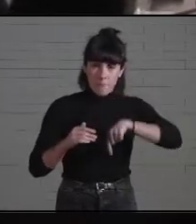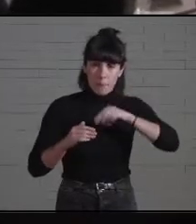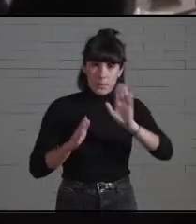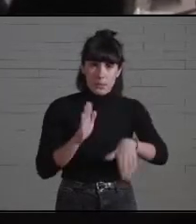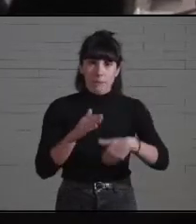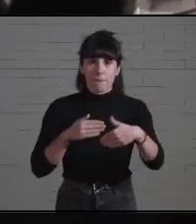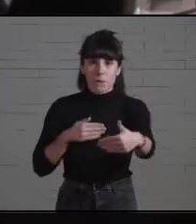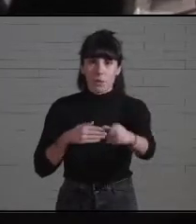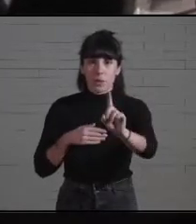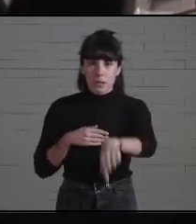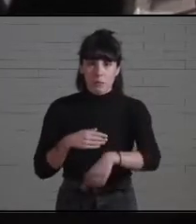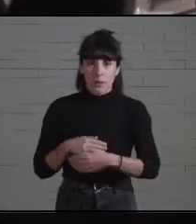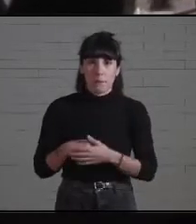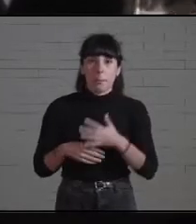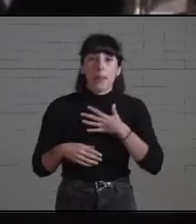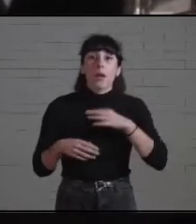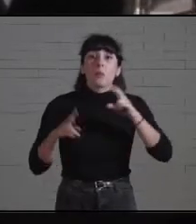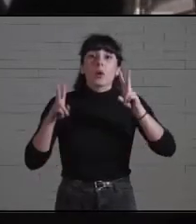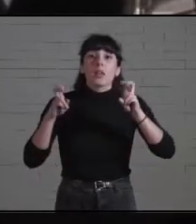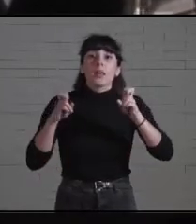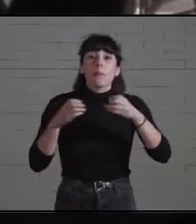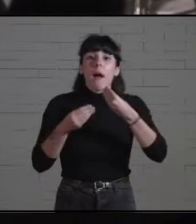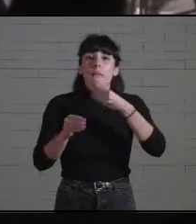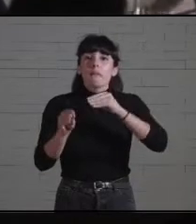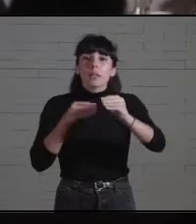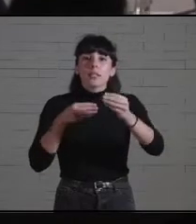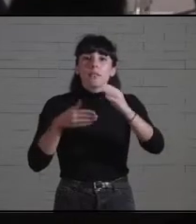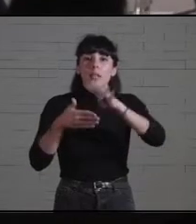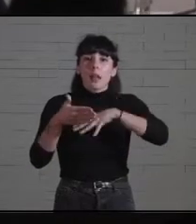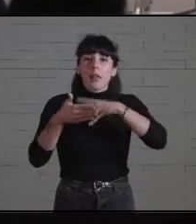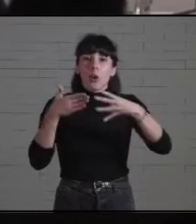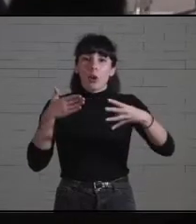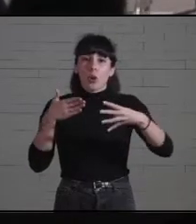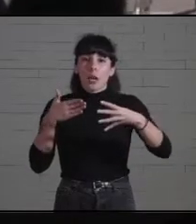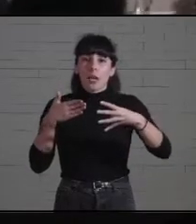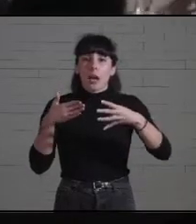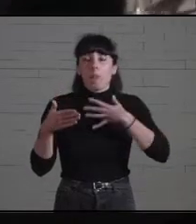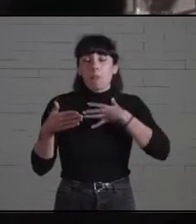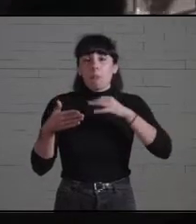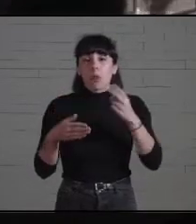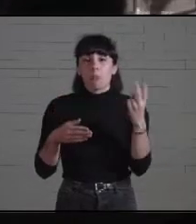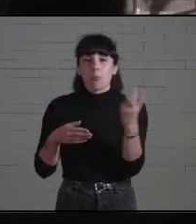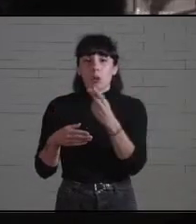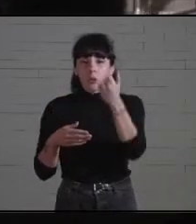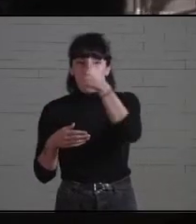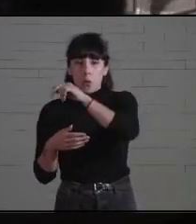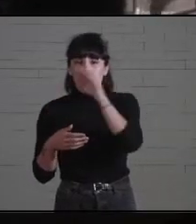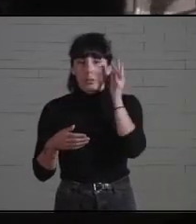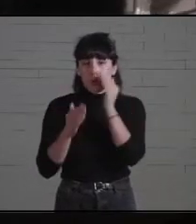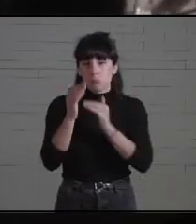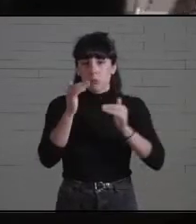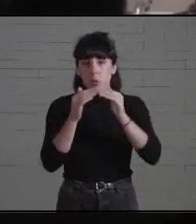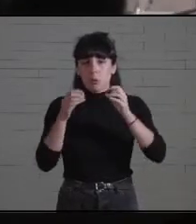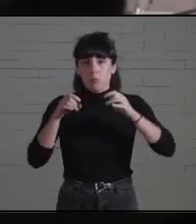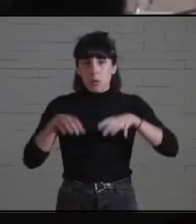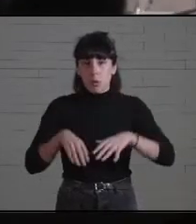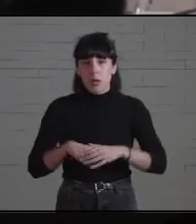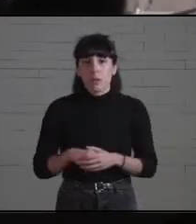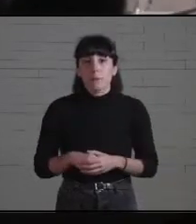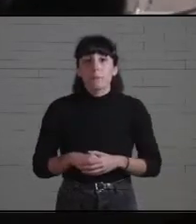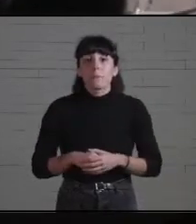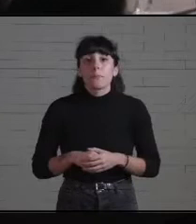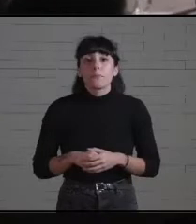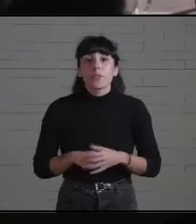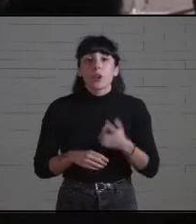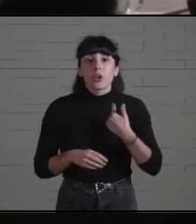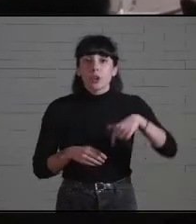Mientras que la flexibilidad horaria o el recurso al teletrabajo se usan de forma más similar. Una de las recomendaciones que